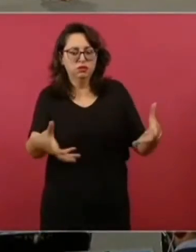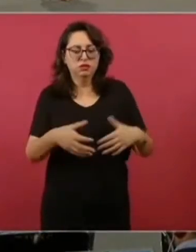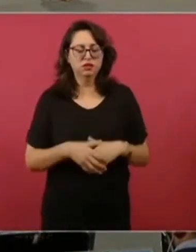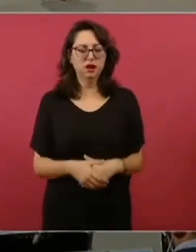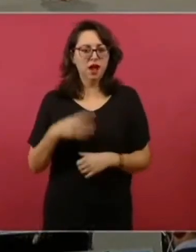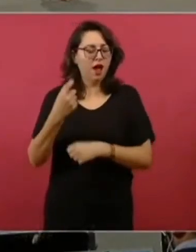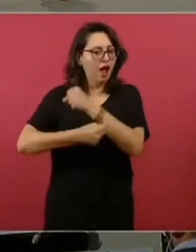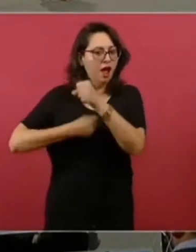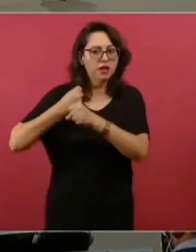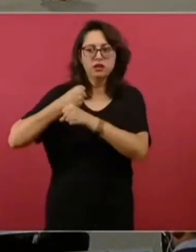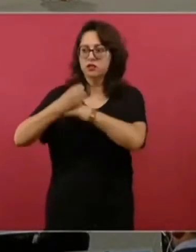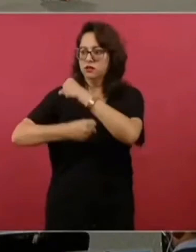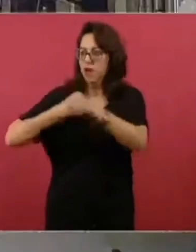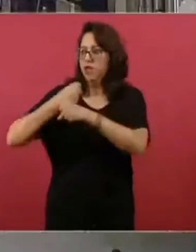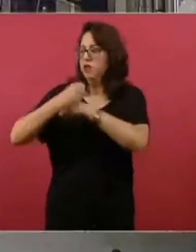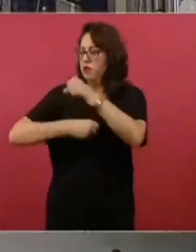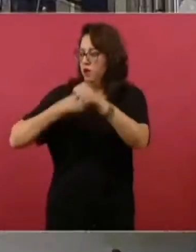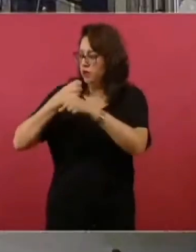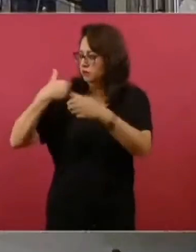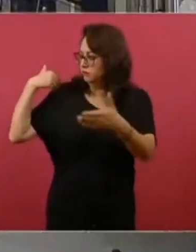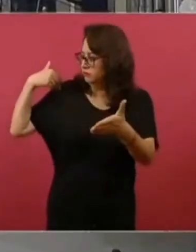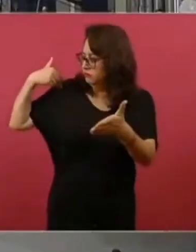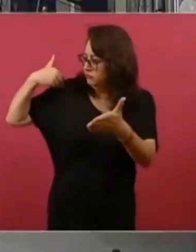porque son empleados